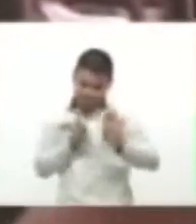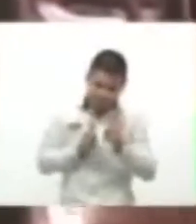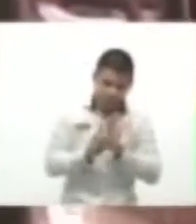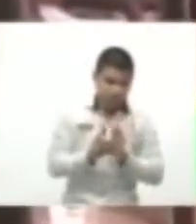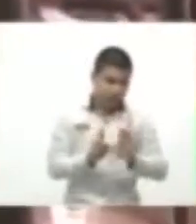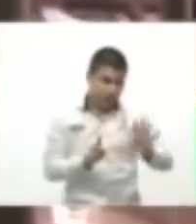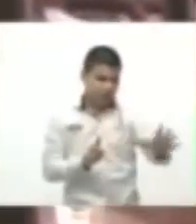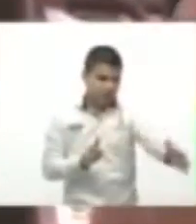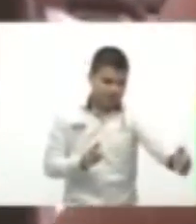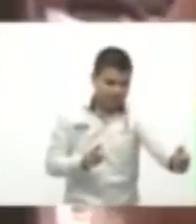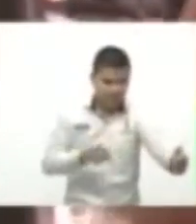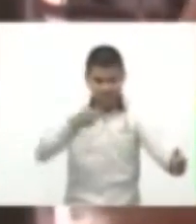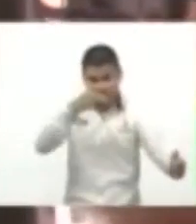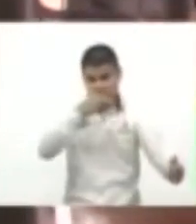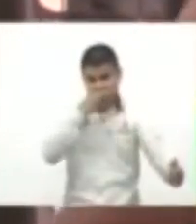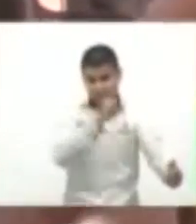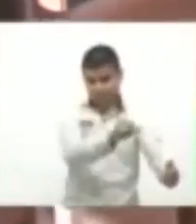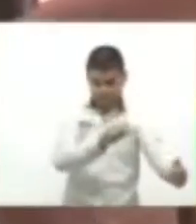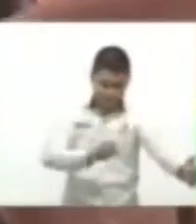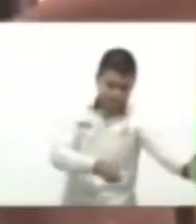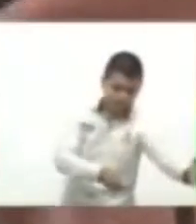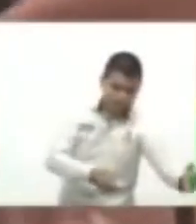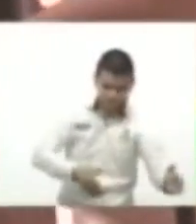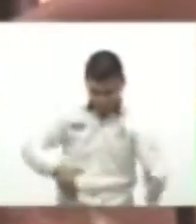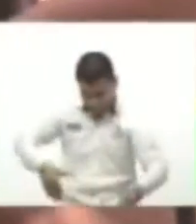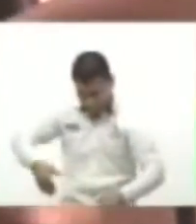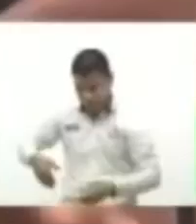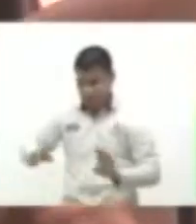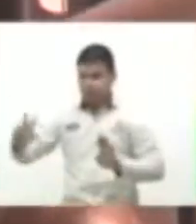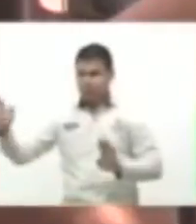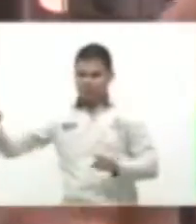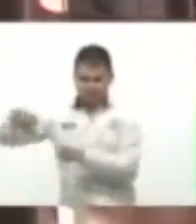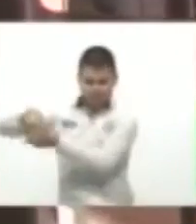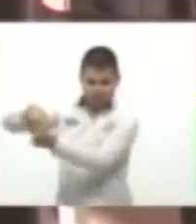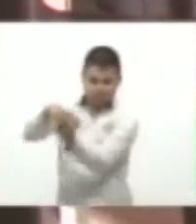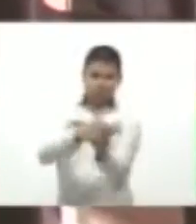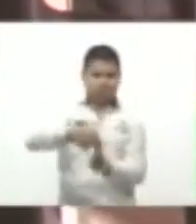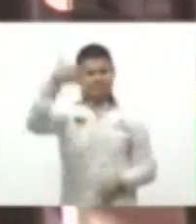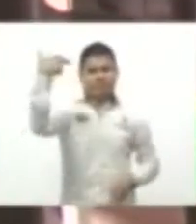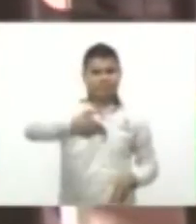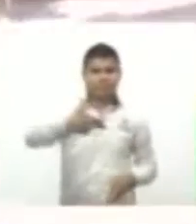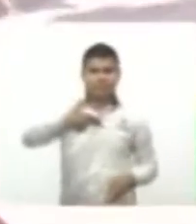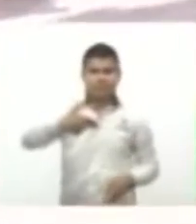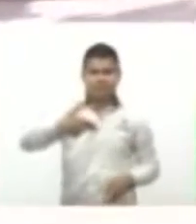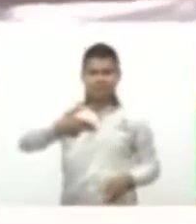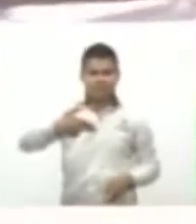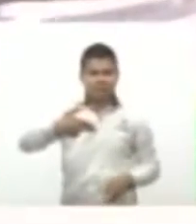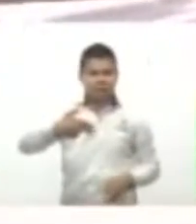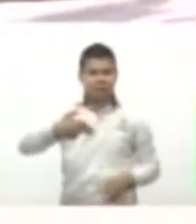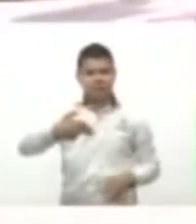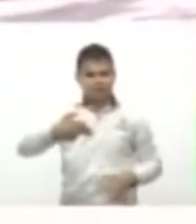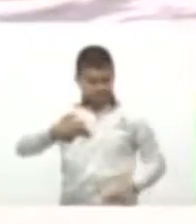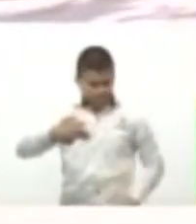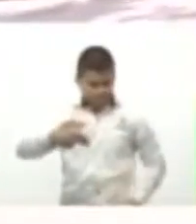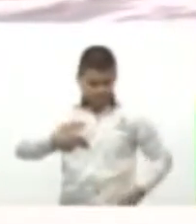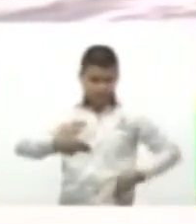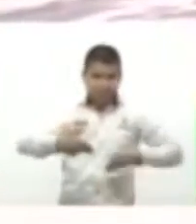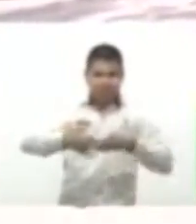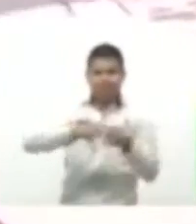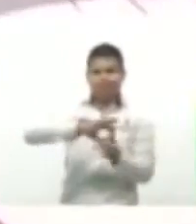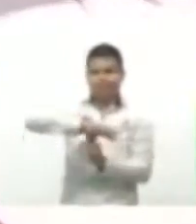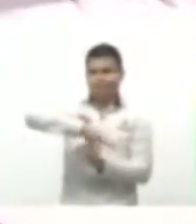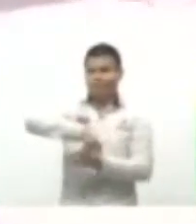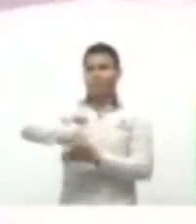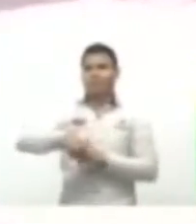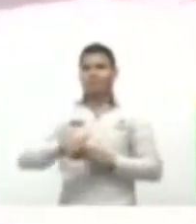niña, encañonaron dos, uno de cada lado. Dame el celular. Me atracaron y me quitaron casi 10 millones de